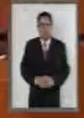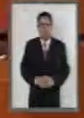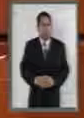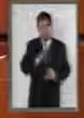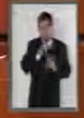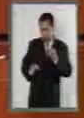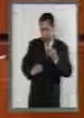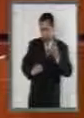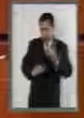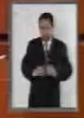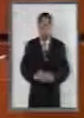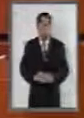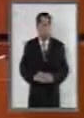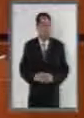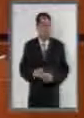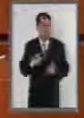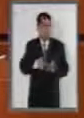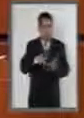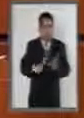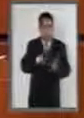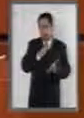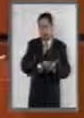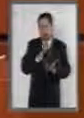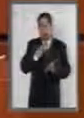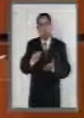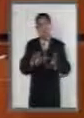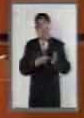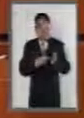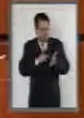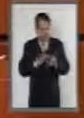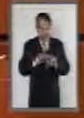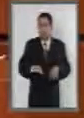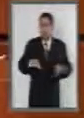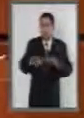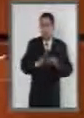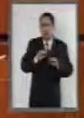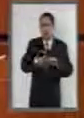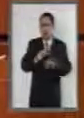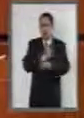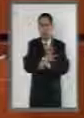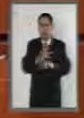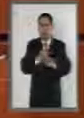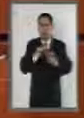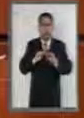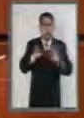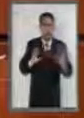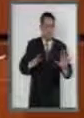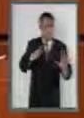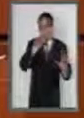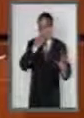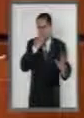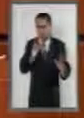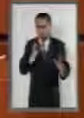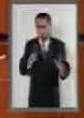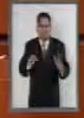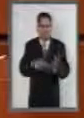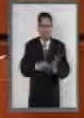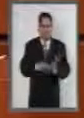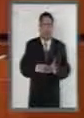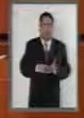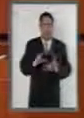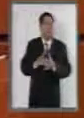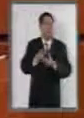Finalmente, esta ley contempla un apartado importante de transparencia y rendición de cuentas, en el